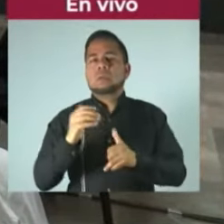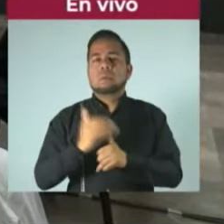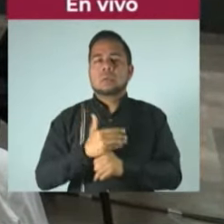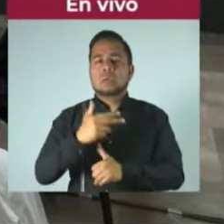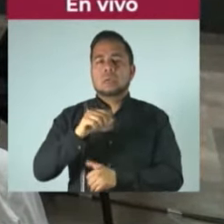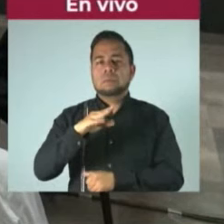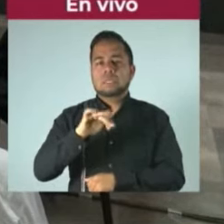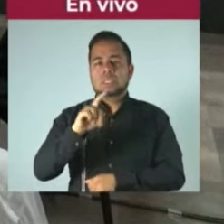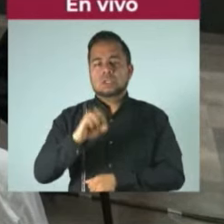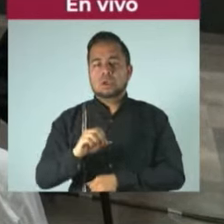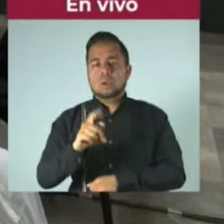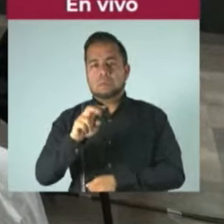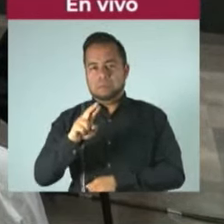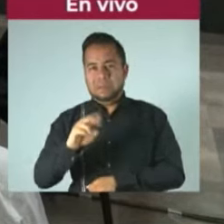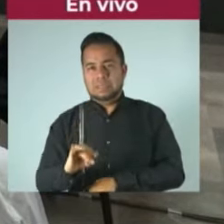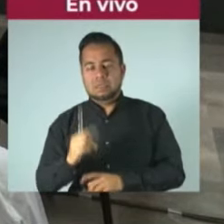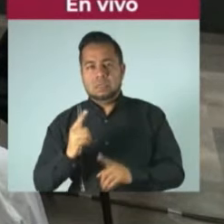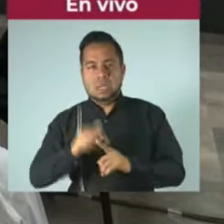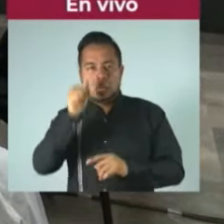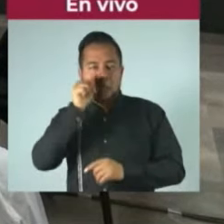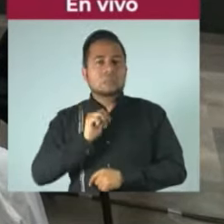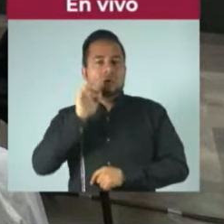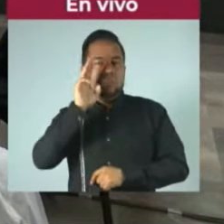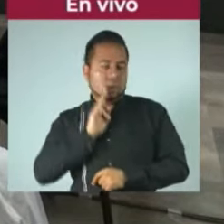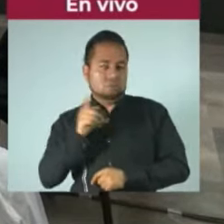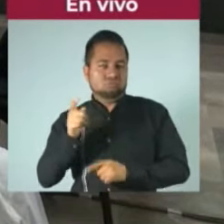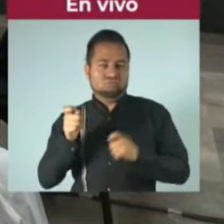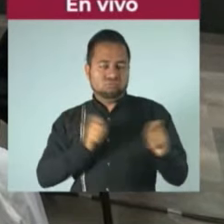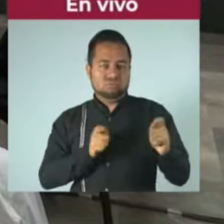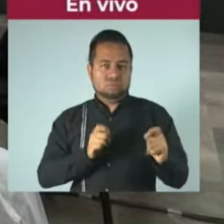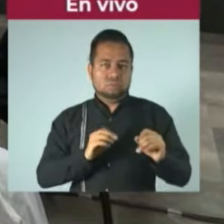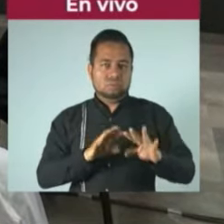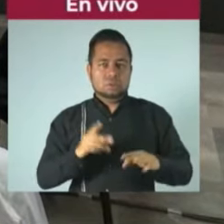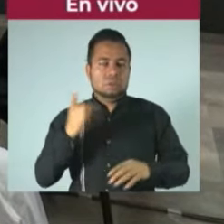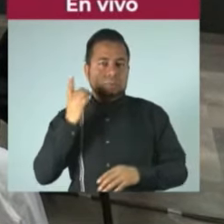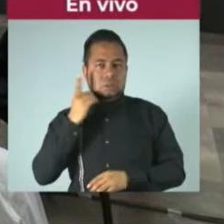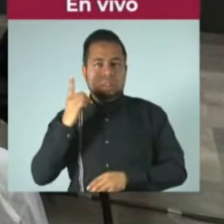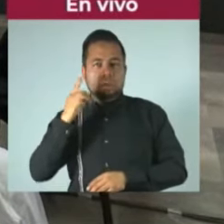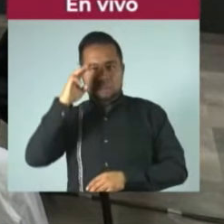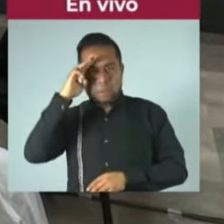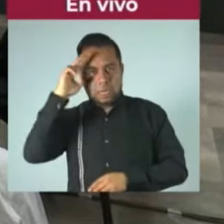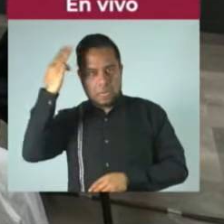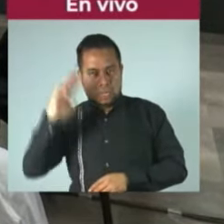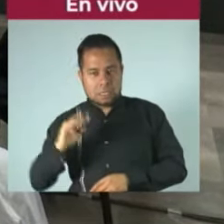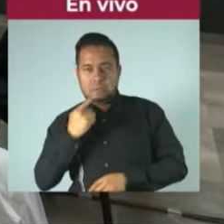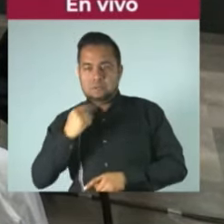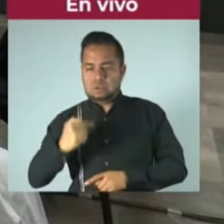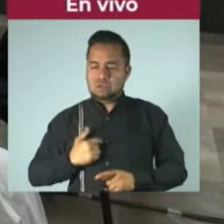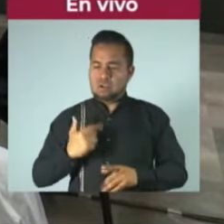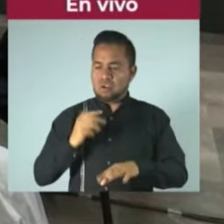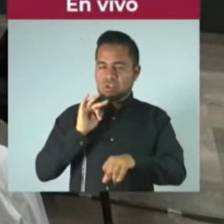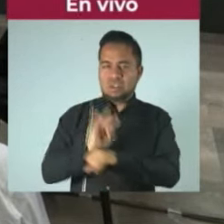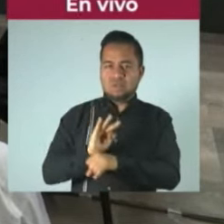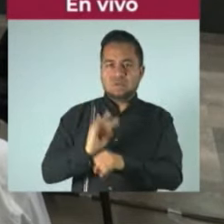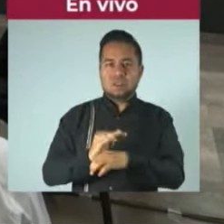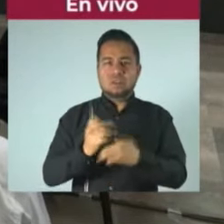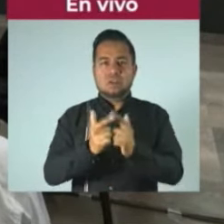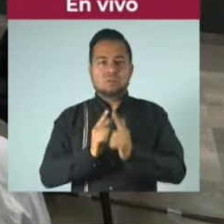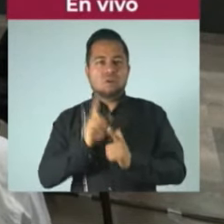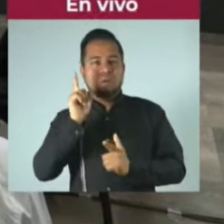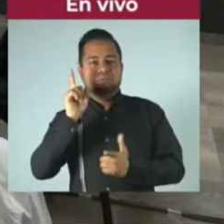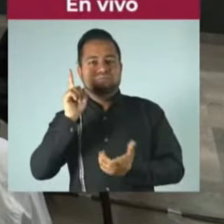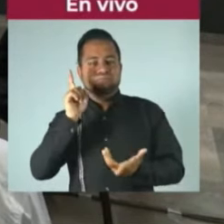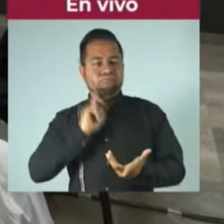priista de Alejandro murat que por cierto la diputada Mariana Benítez se dice feminista ahora en morena no